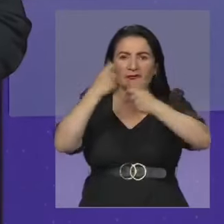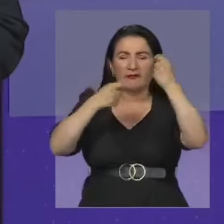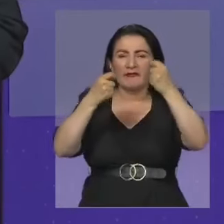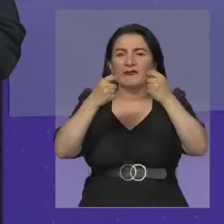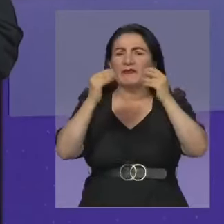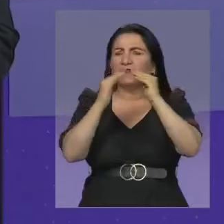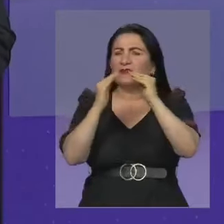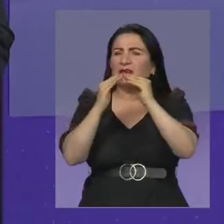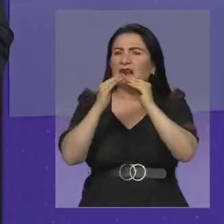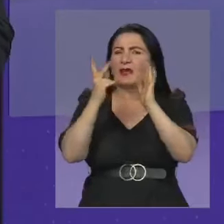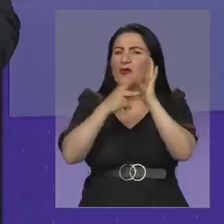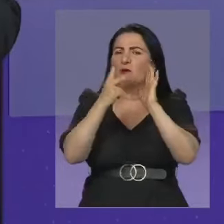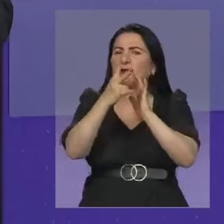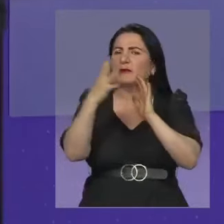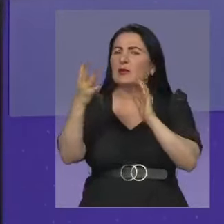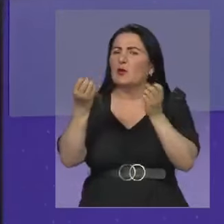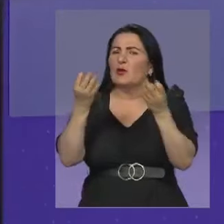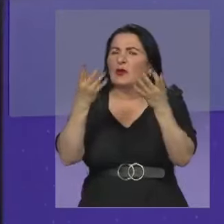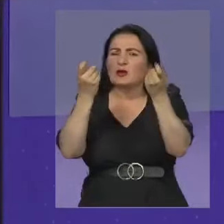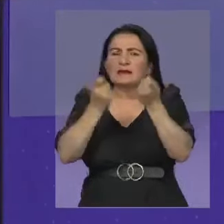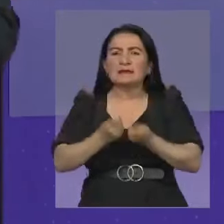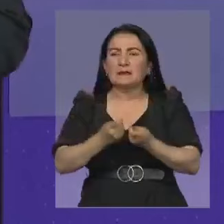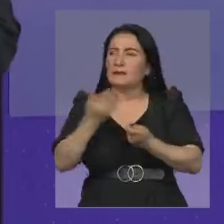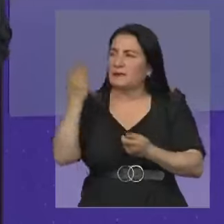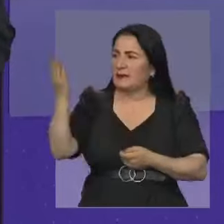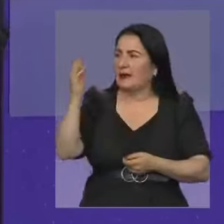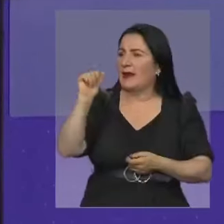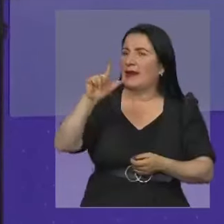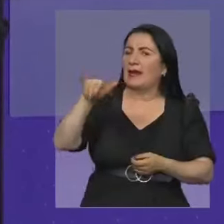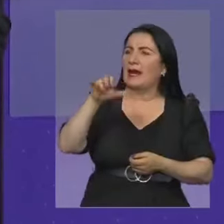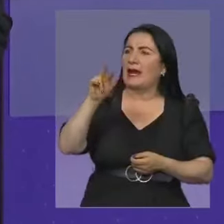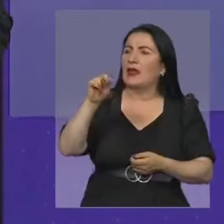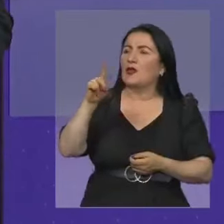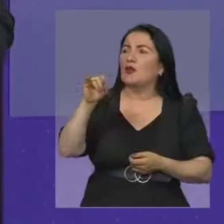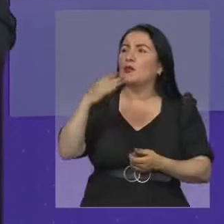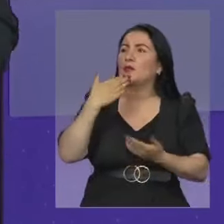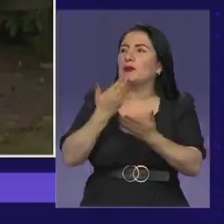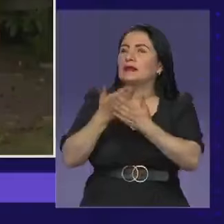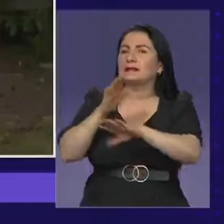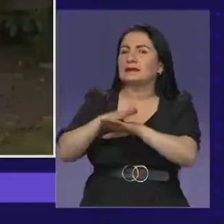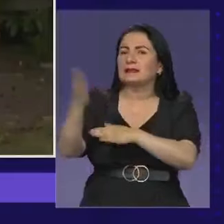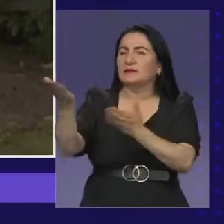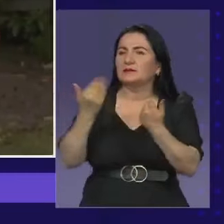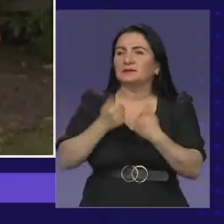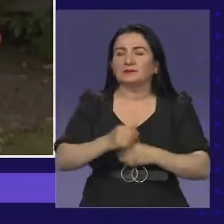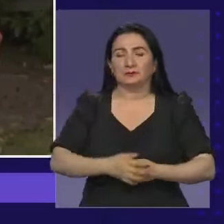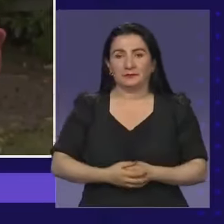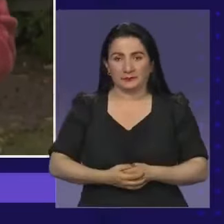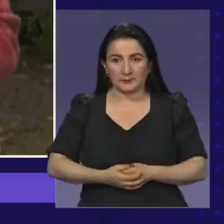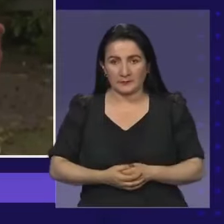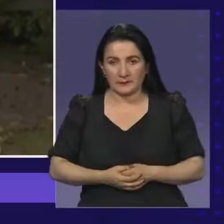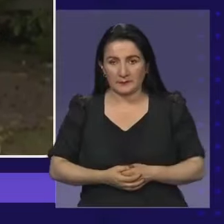2024. Alejandro Rincón, usted estuvo presente en este anuncio. ¿Qué balance se tiene? Muy buenas tardes.